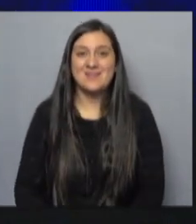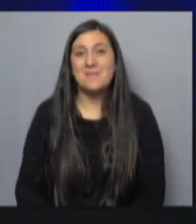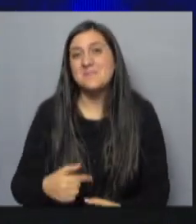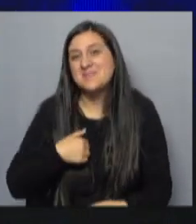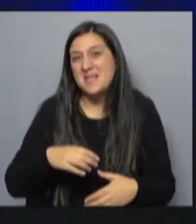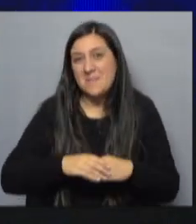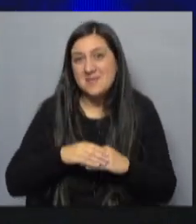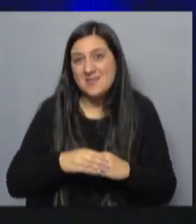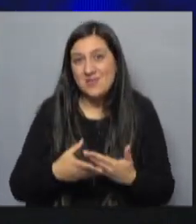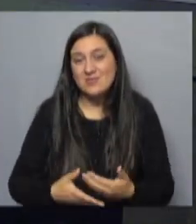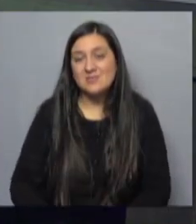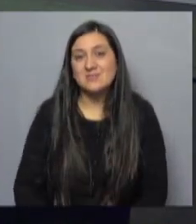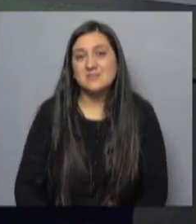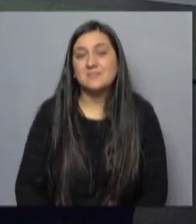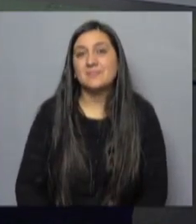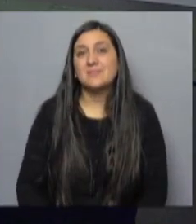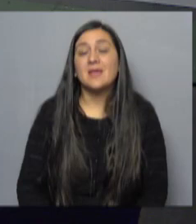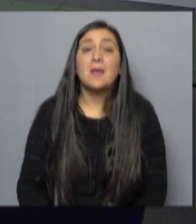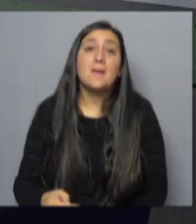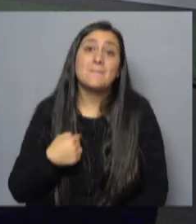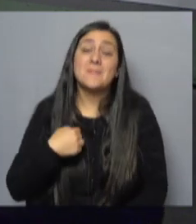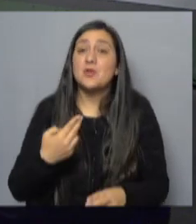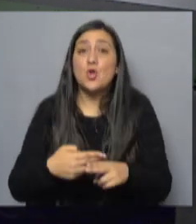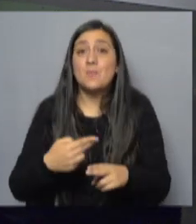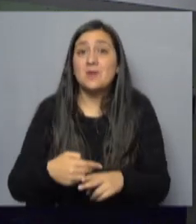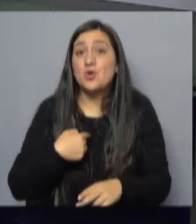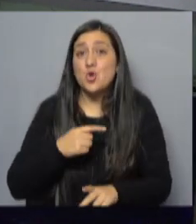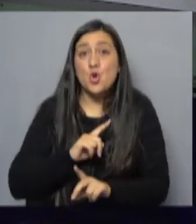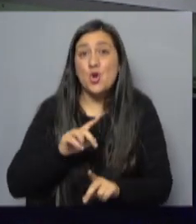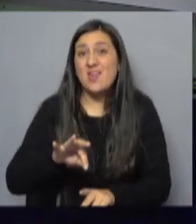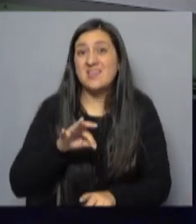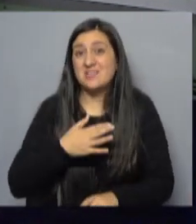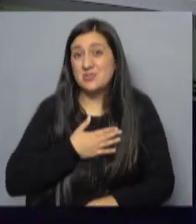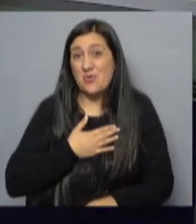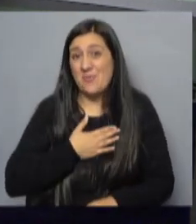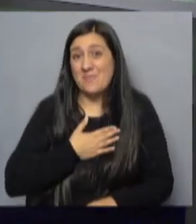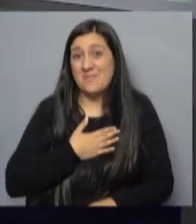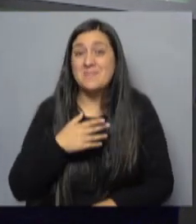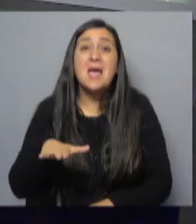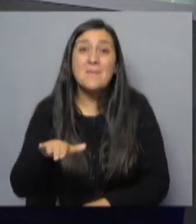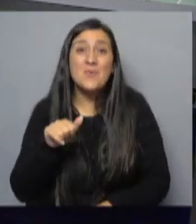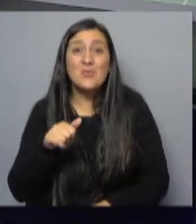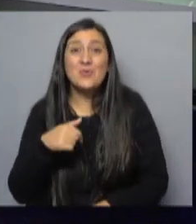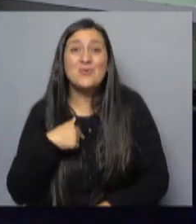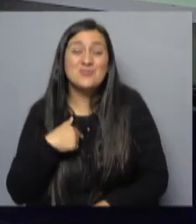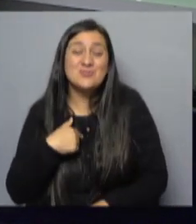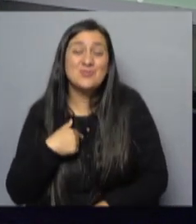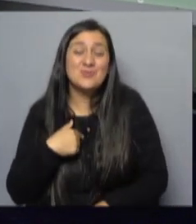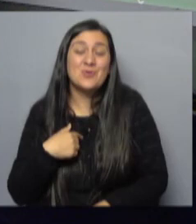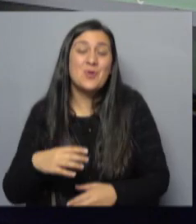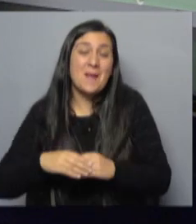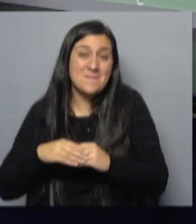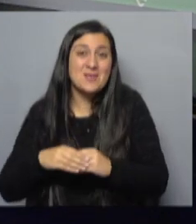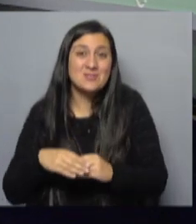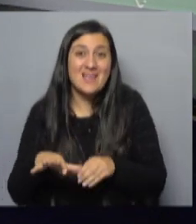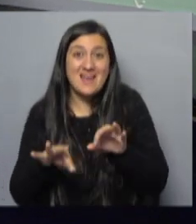claro, ahí está. Igual, gracias mamá y papá por... También, se agradece el Federico, pero está, ahora vamos con Kung Fu. ¿Y el Onbillam tiene que ver con el yoga?